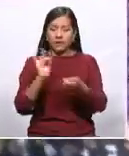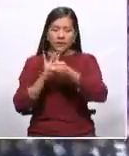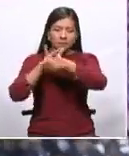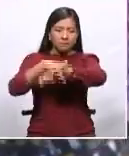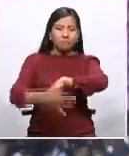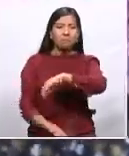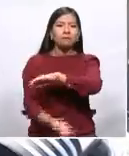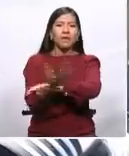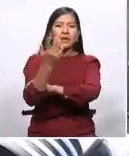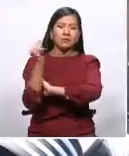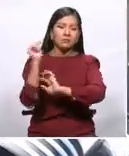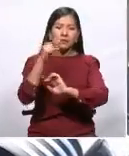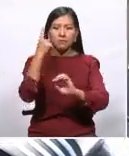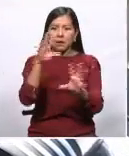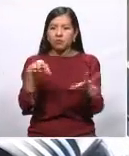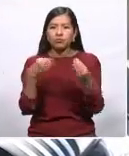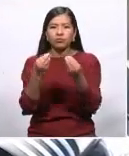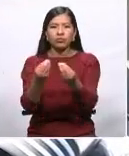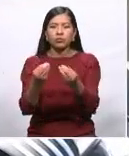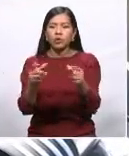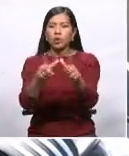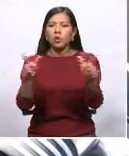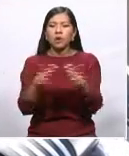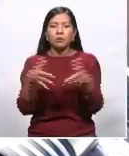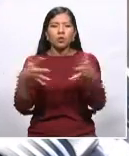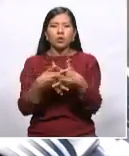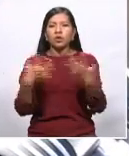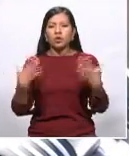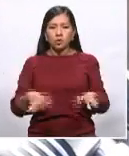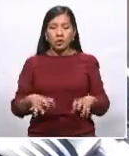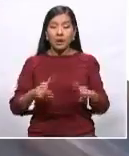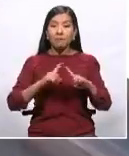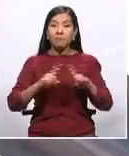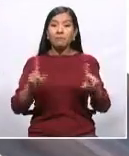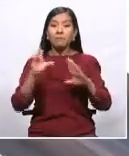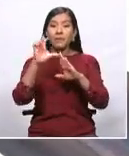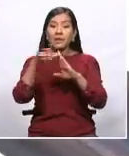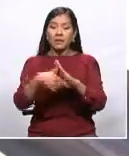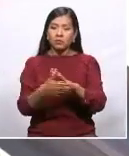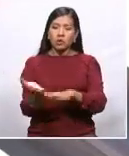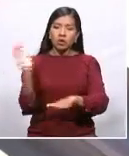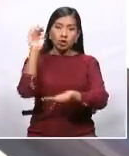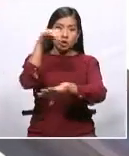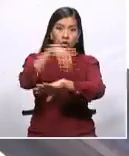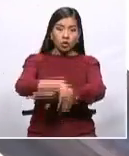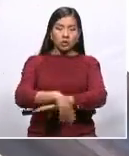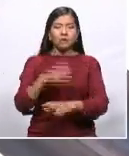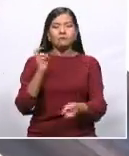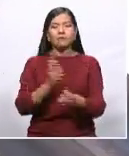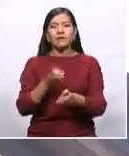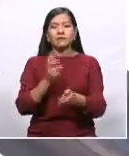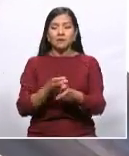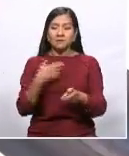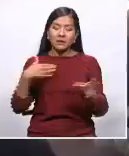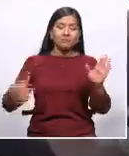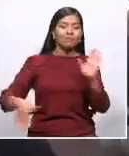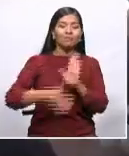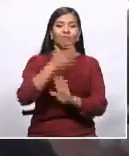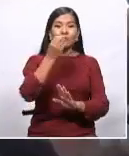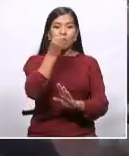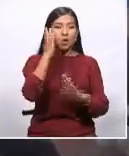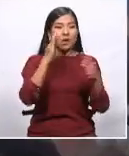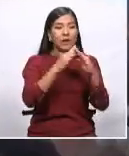para evitar el congestionamiento y los puntos de bloqueo, pero el problema se registra en horas de la noche, cuando desea volver a su